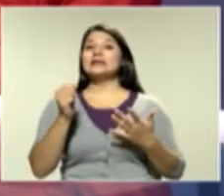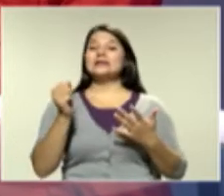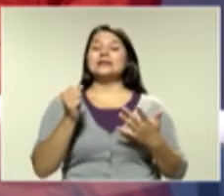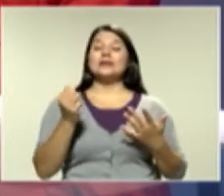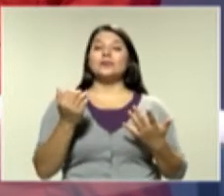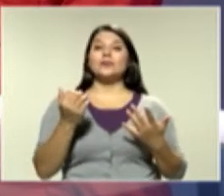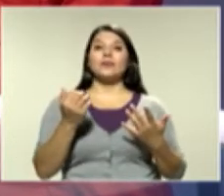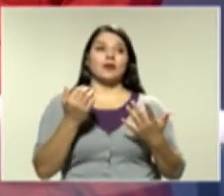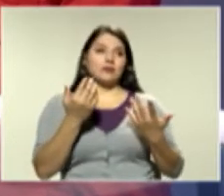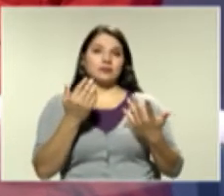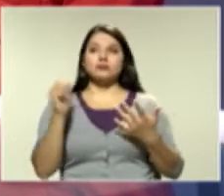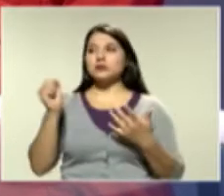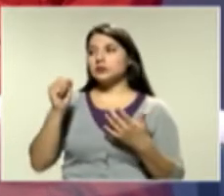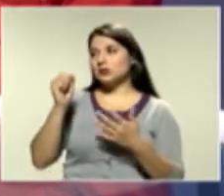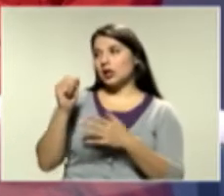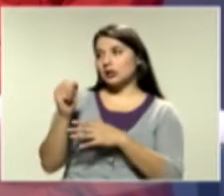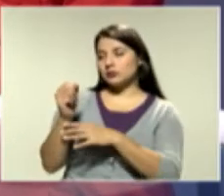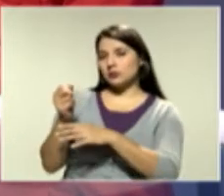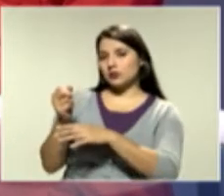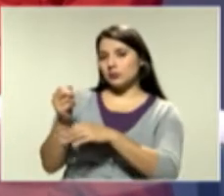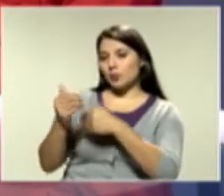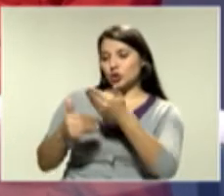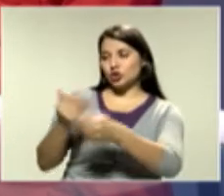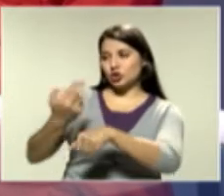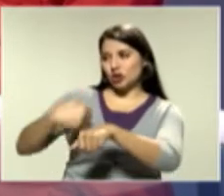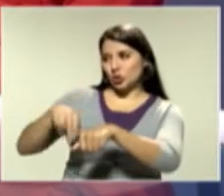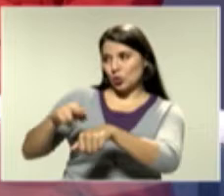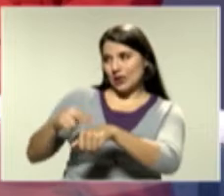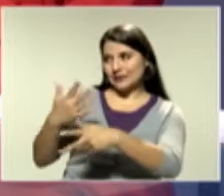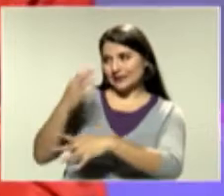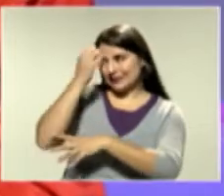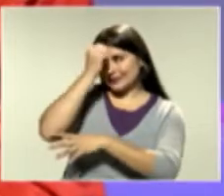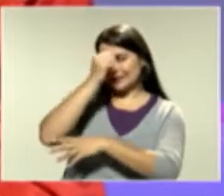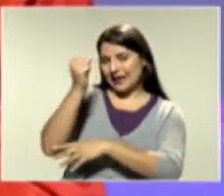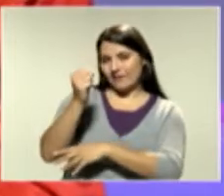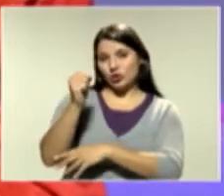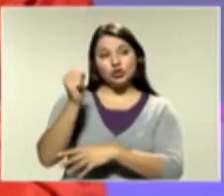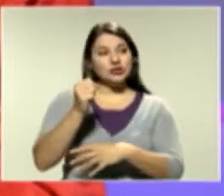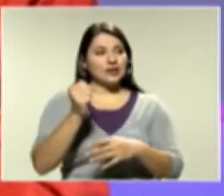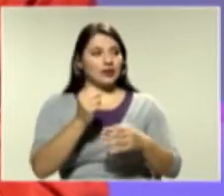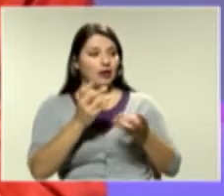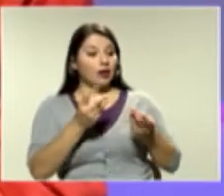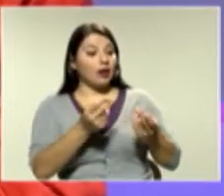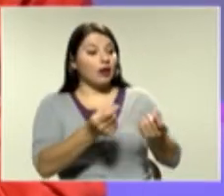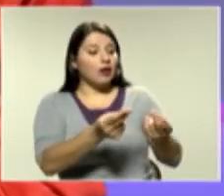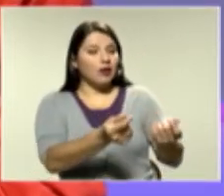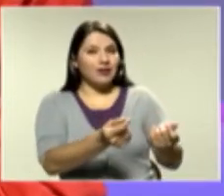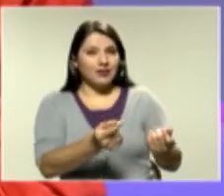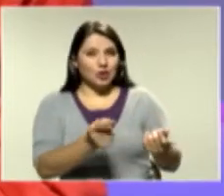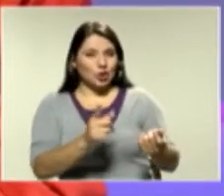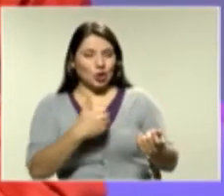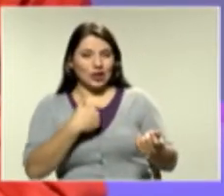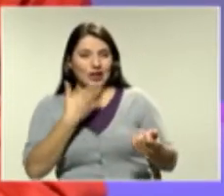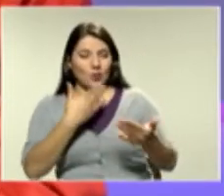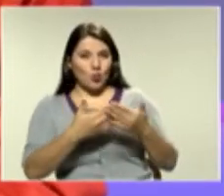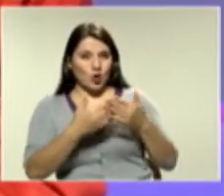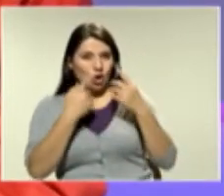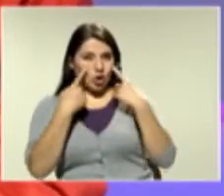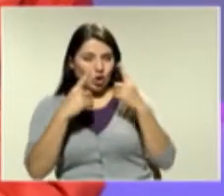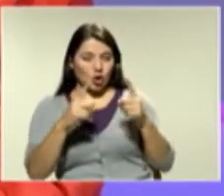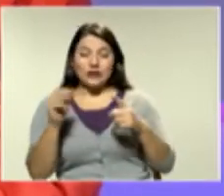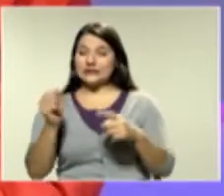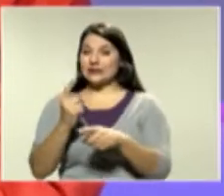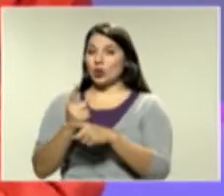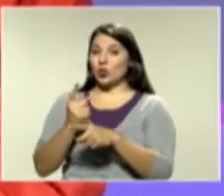tiempos. Apurarla no siempre lleva un buen resultado. Exactamente, sí. Y una de las causas o de